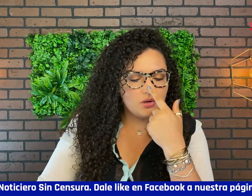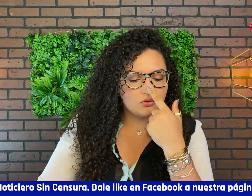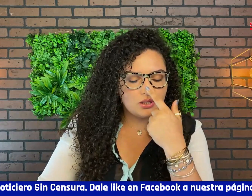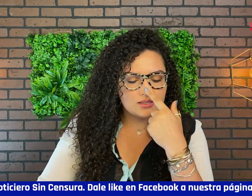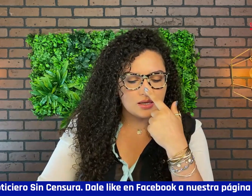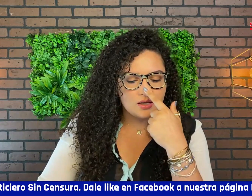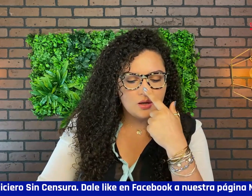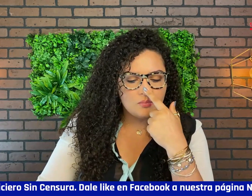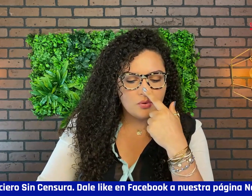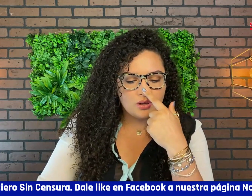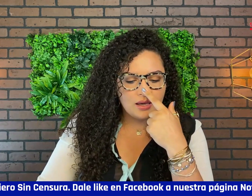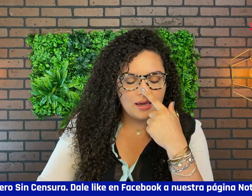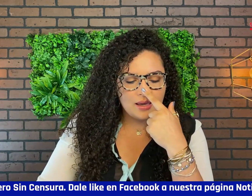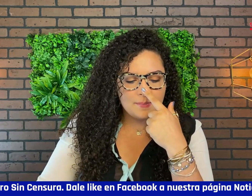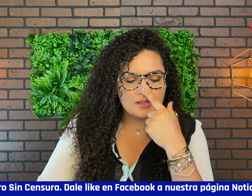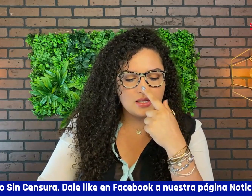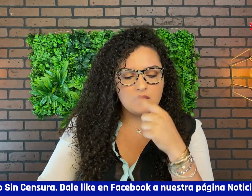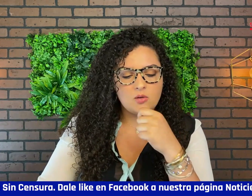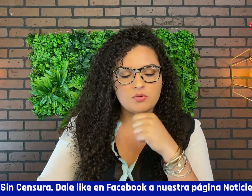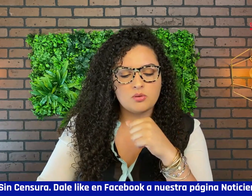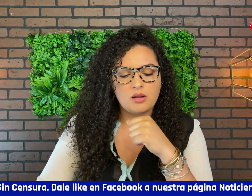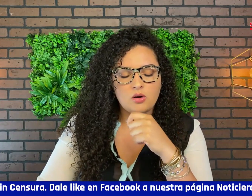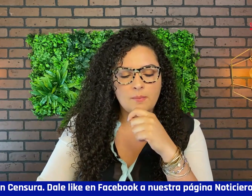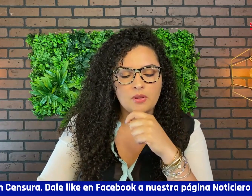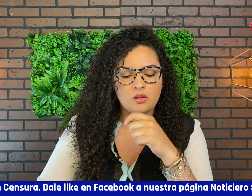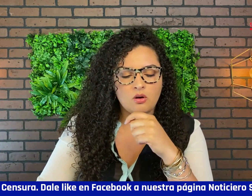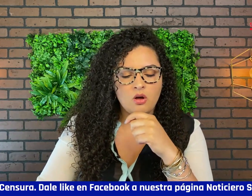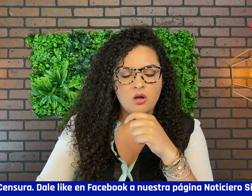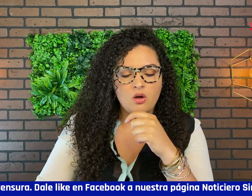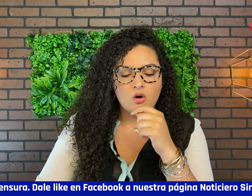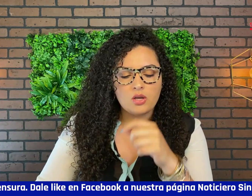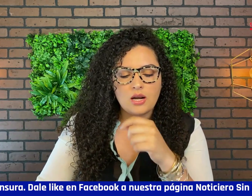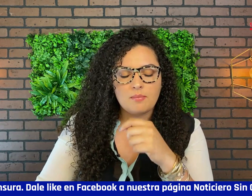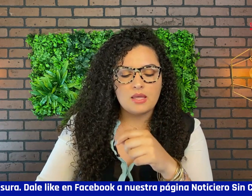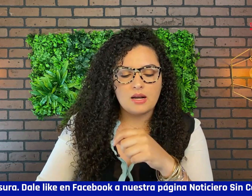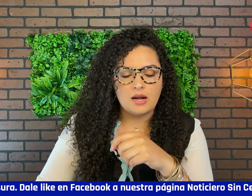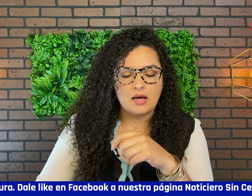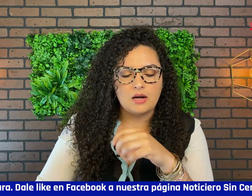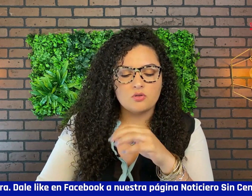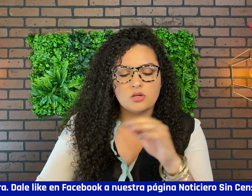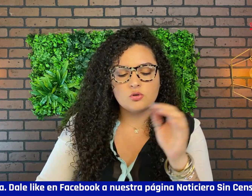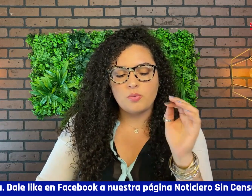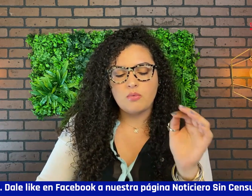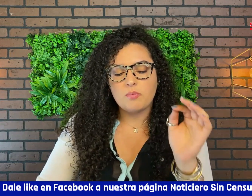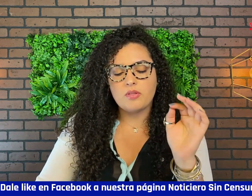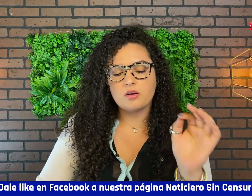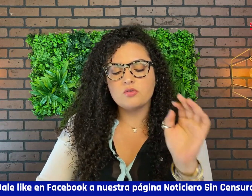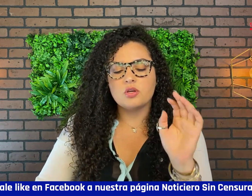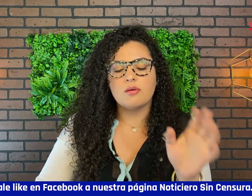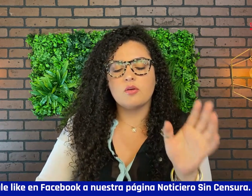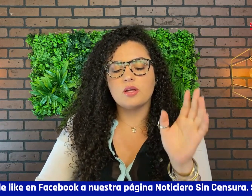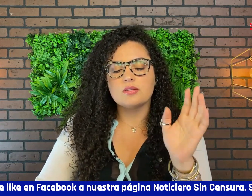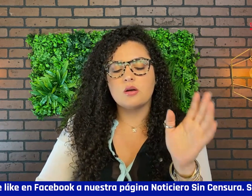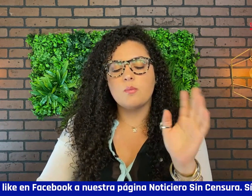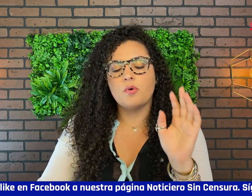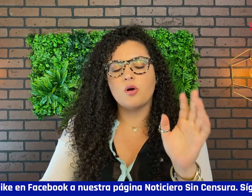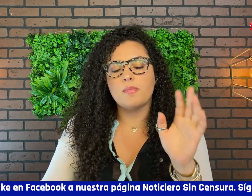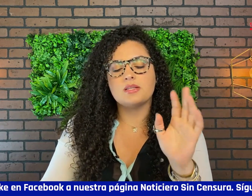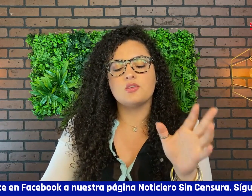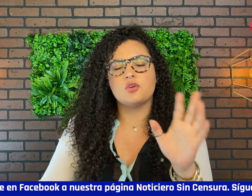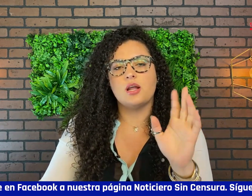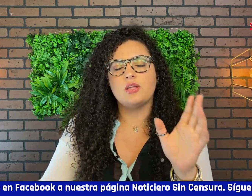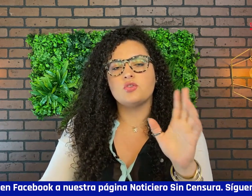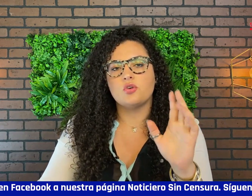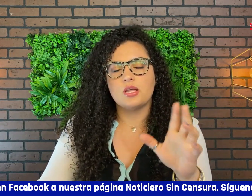el clip número 13, porque el presidente López Obrador le pidió hoy en la mañanera a los del Supremo Poder Conservador que sean un poco